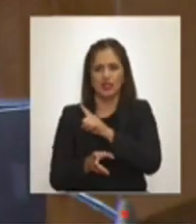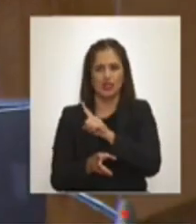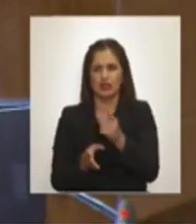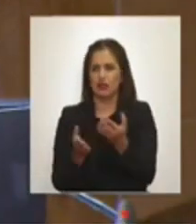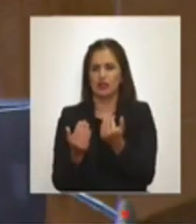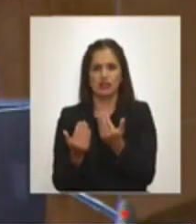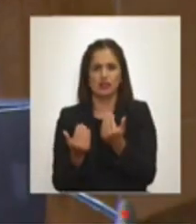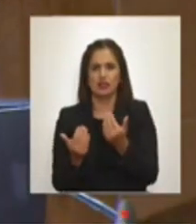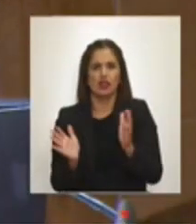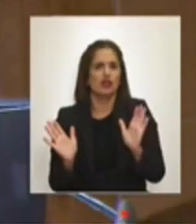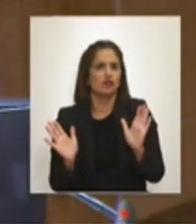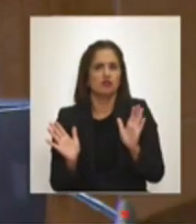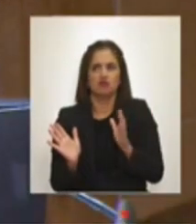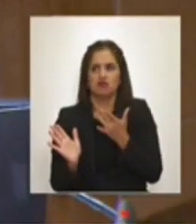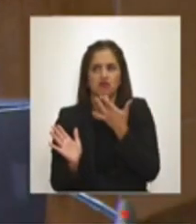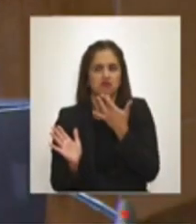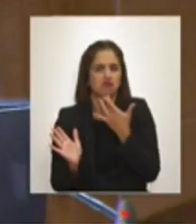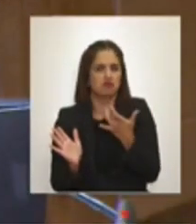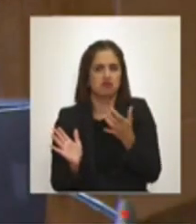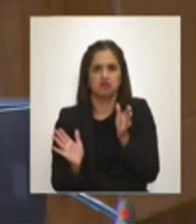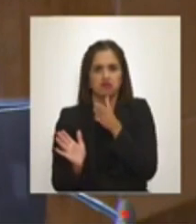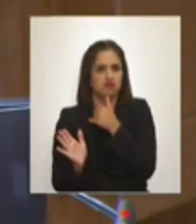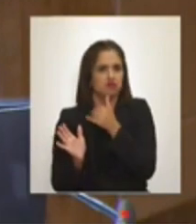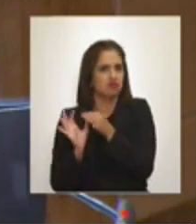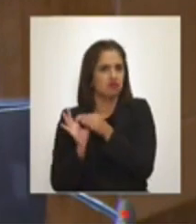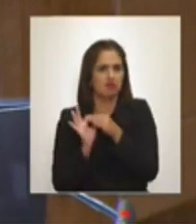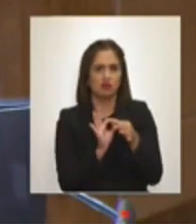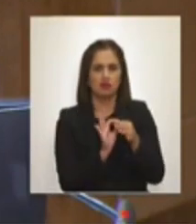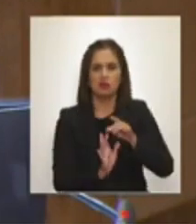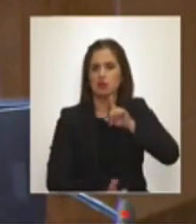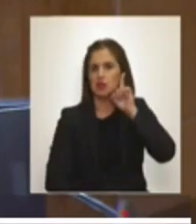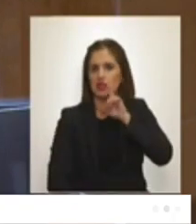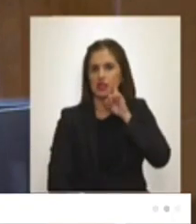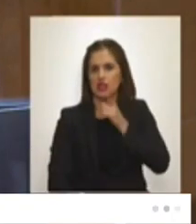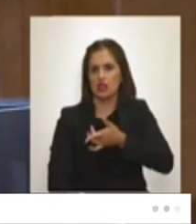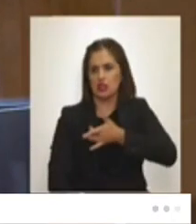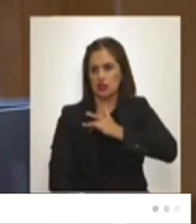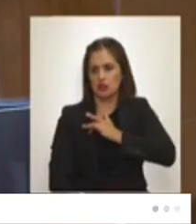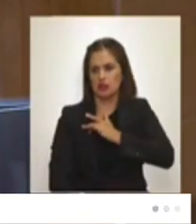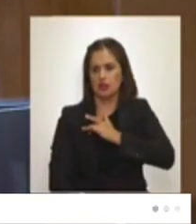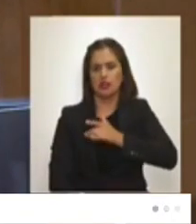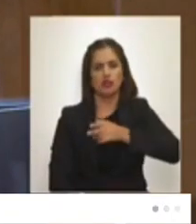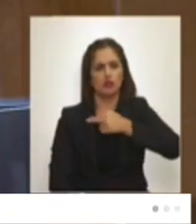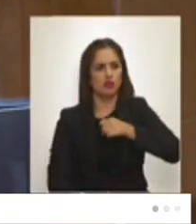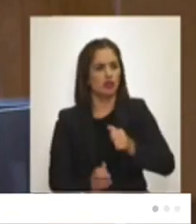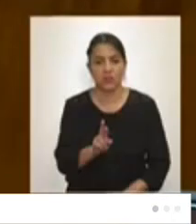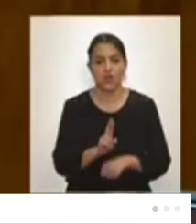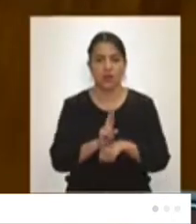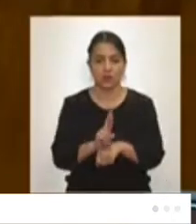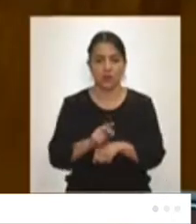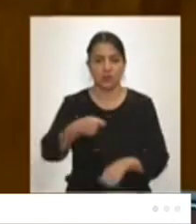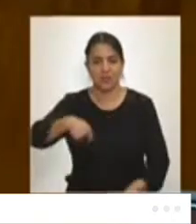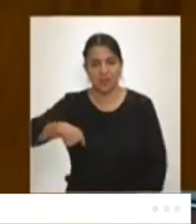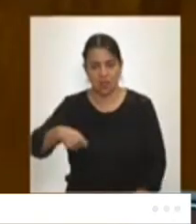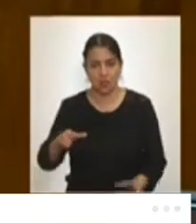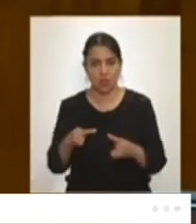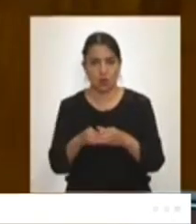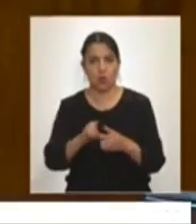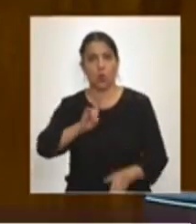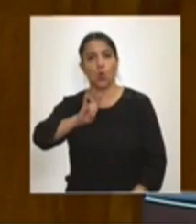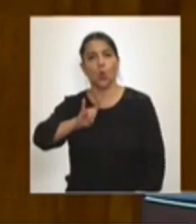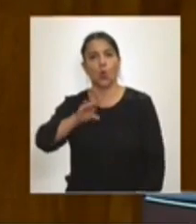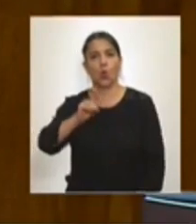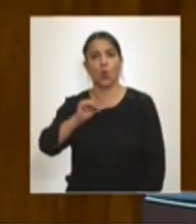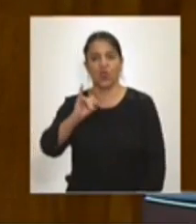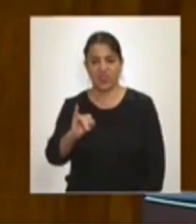título de nada, mintiendo abiertamente y ofendiendo gratuitamente a nuestra colega senadora Campillay. Repudio total